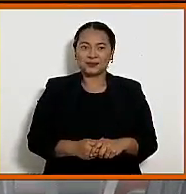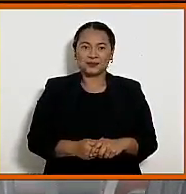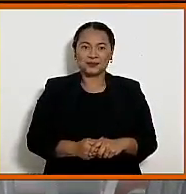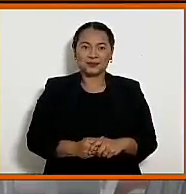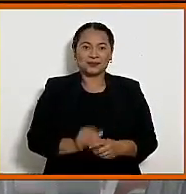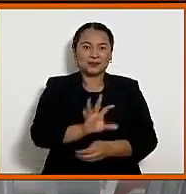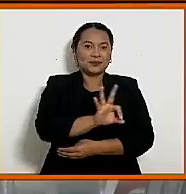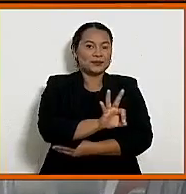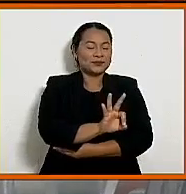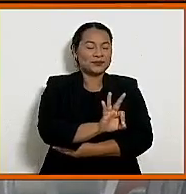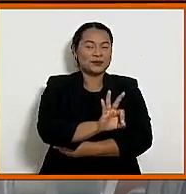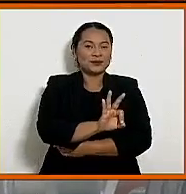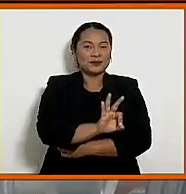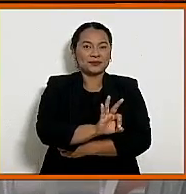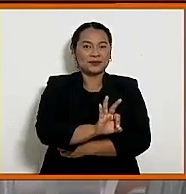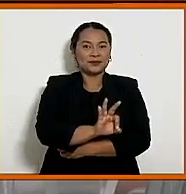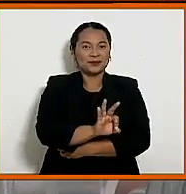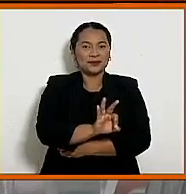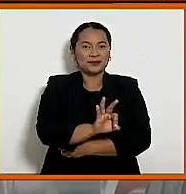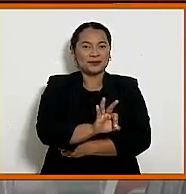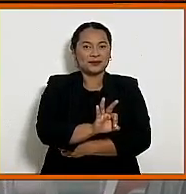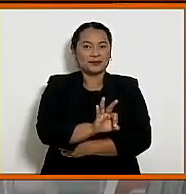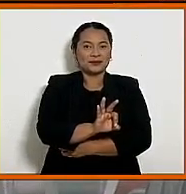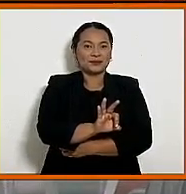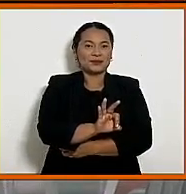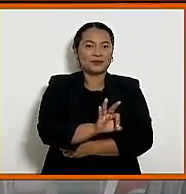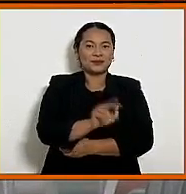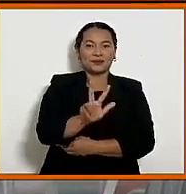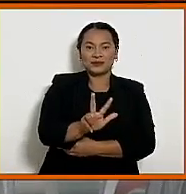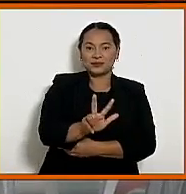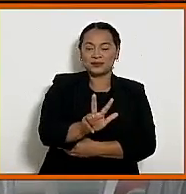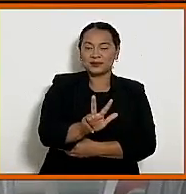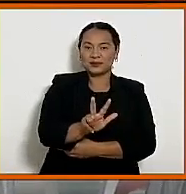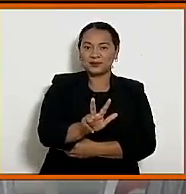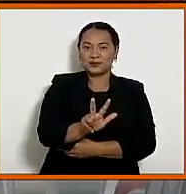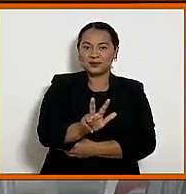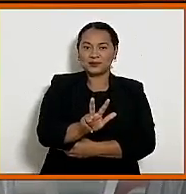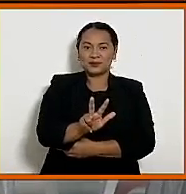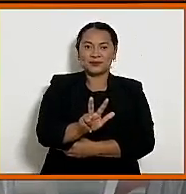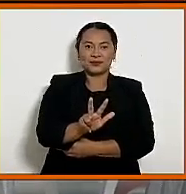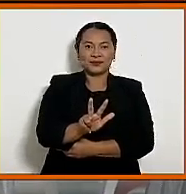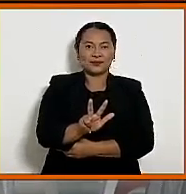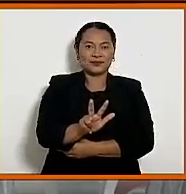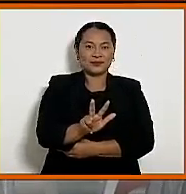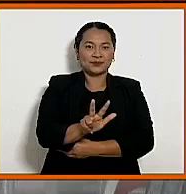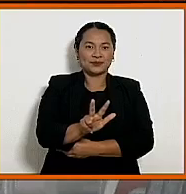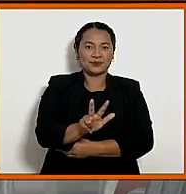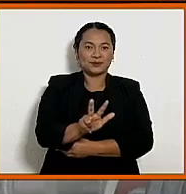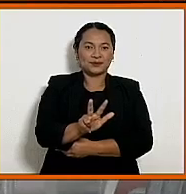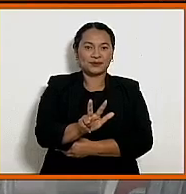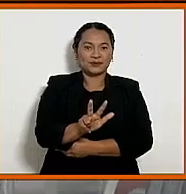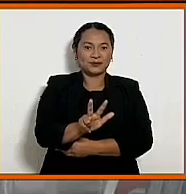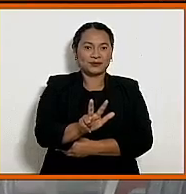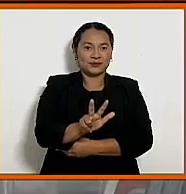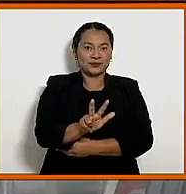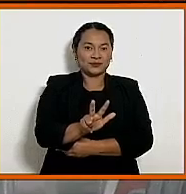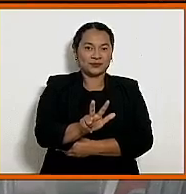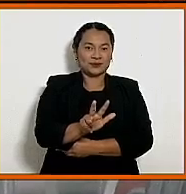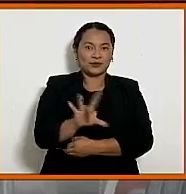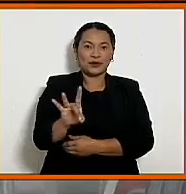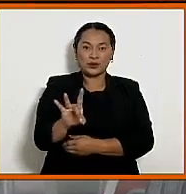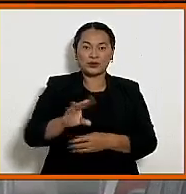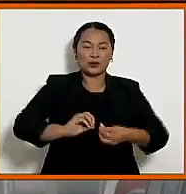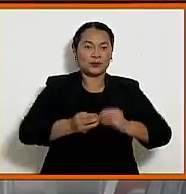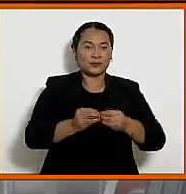este es el 9, segundo dígito seleccionado, el 3. Tercer y decisivo dígito ganador para esta tarde es el